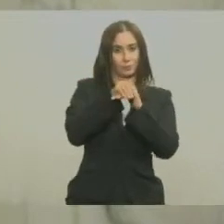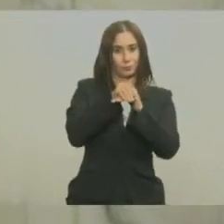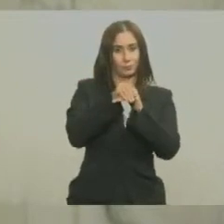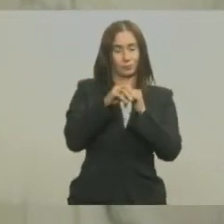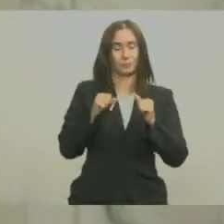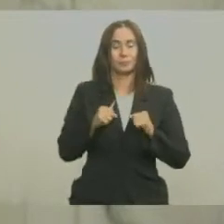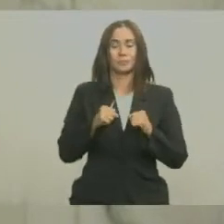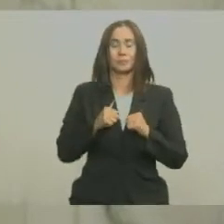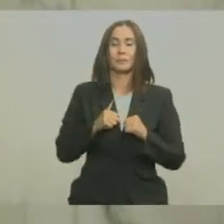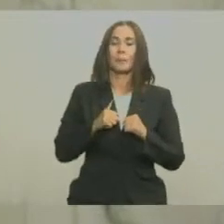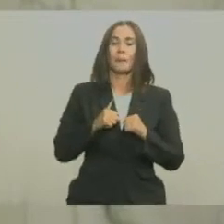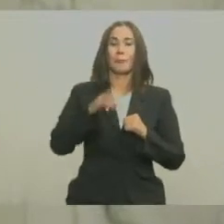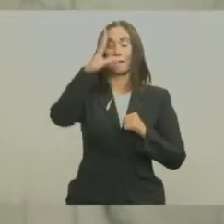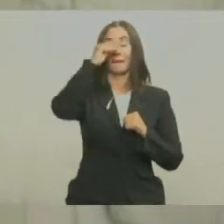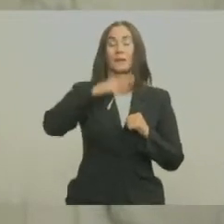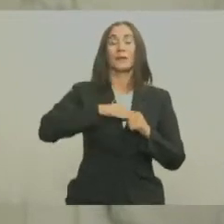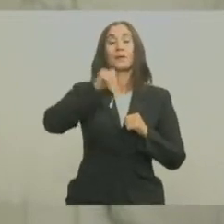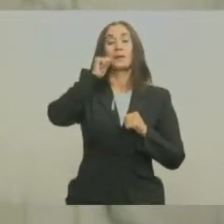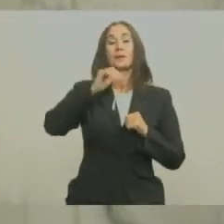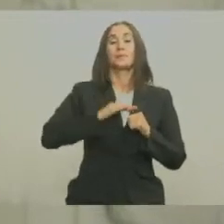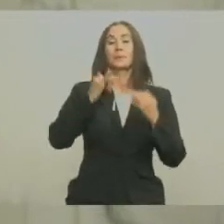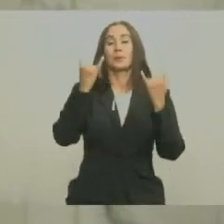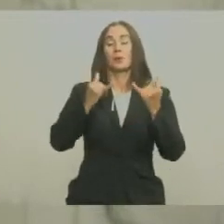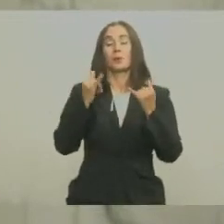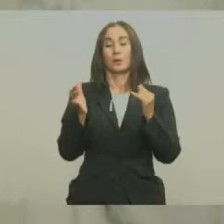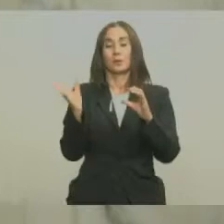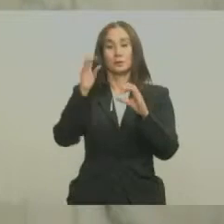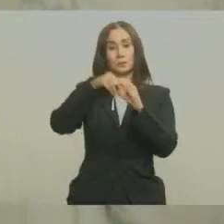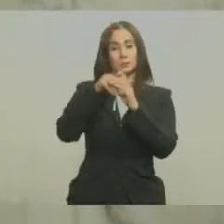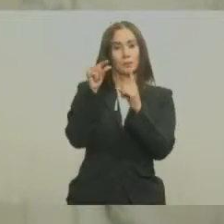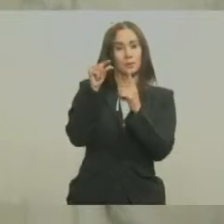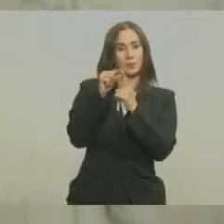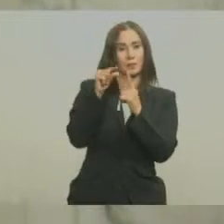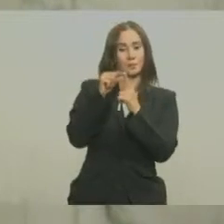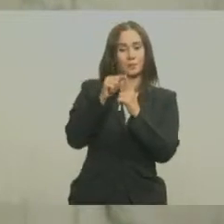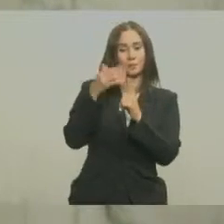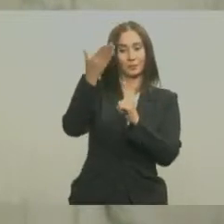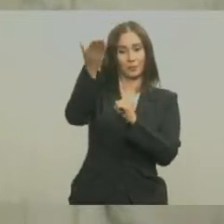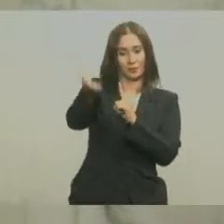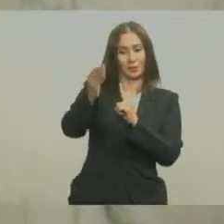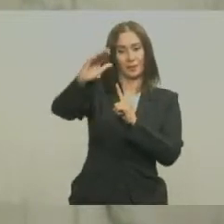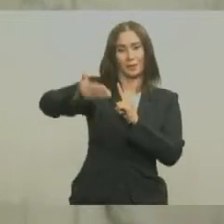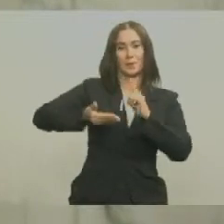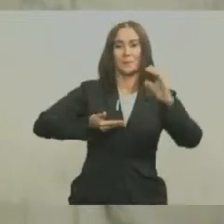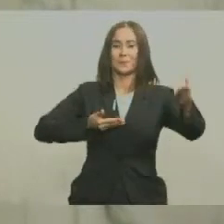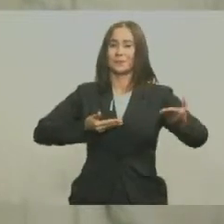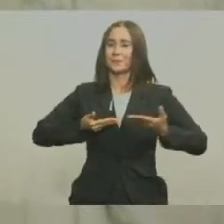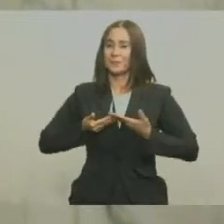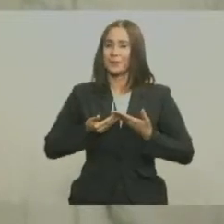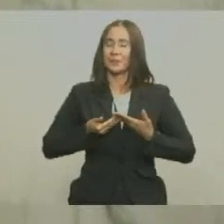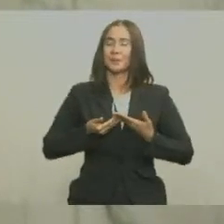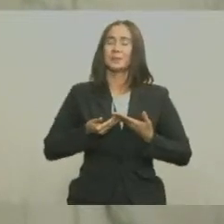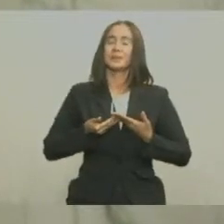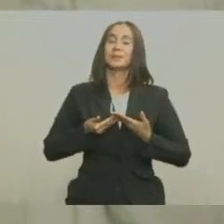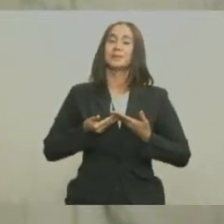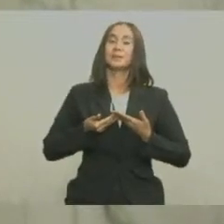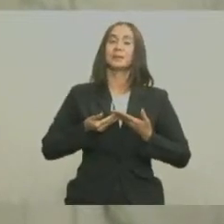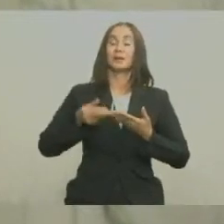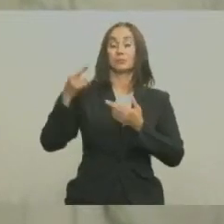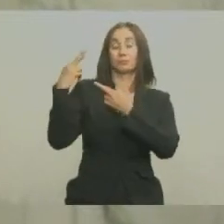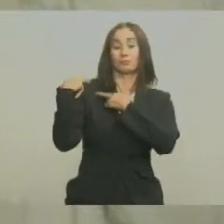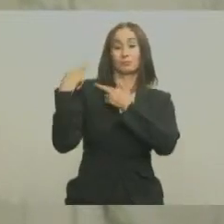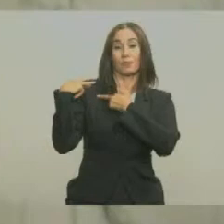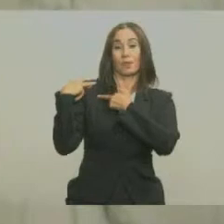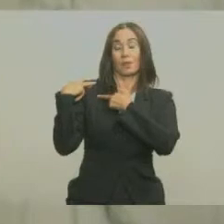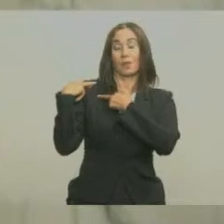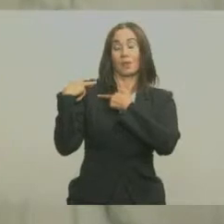su pareja. Señoras y señores, procedemos a introducir las palabras de bienvenida formal a cargo del Canciller